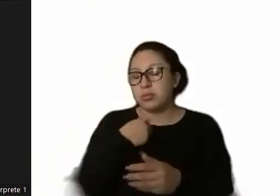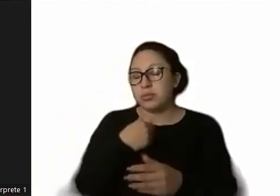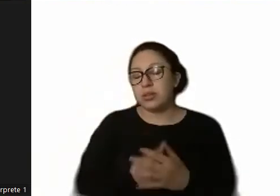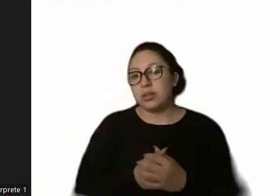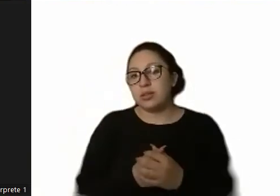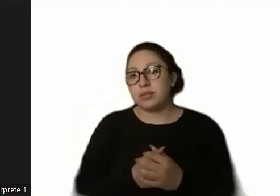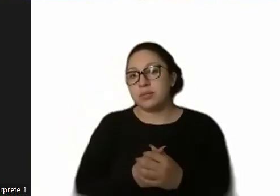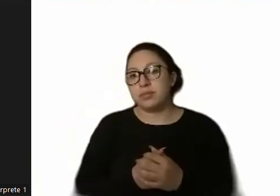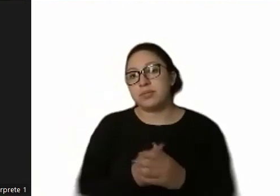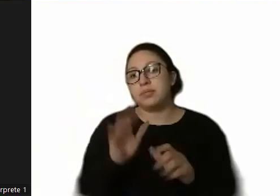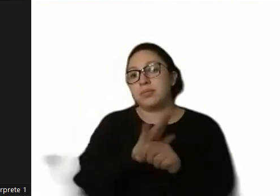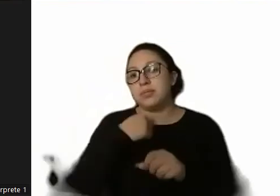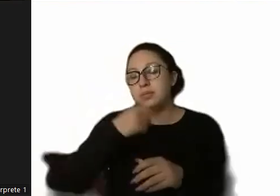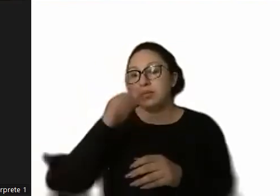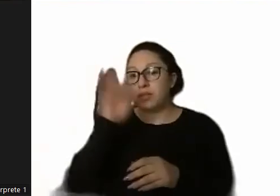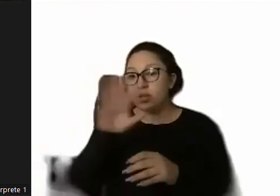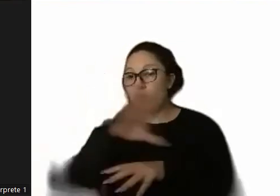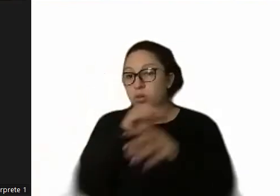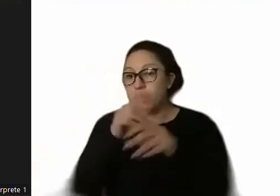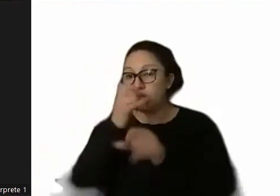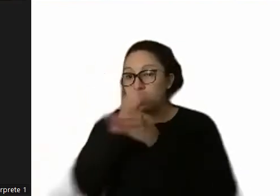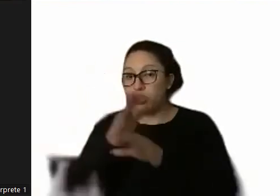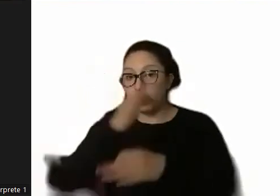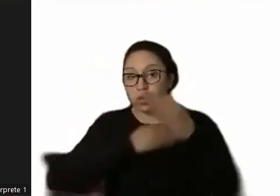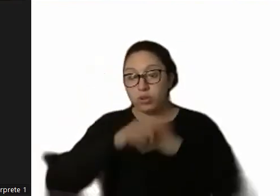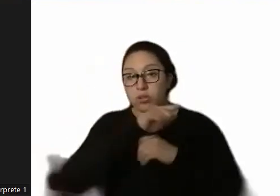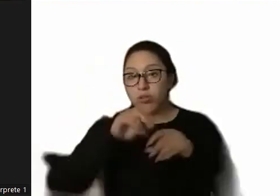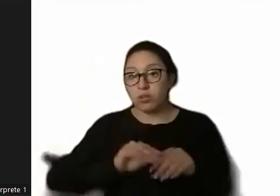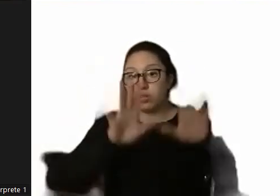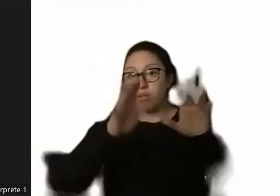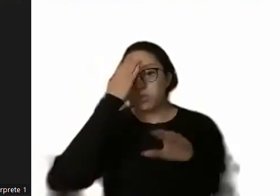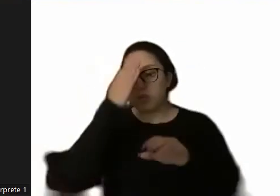si es del dominio público, bueno, pues ella se debe de saber de memoria todos estos datos.